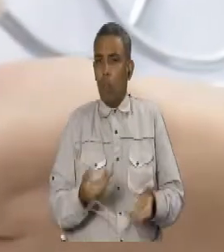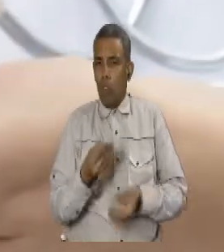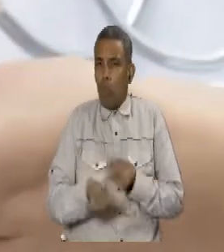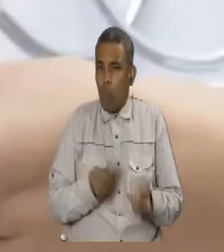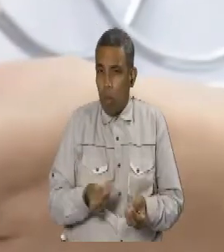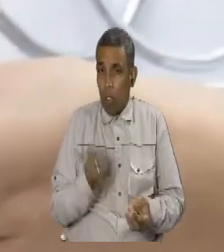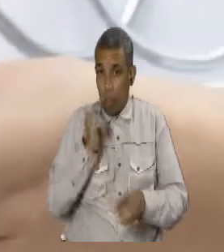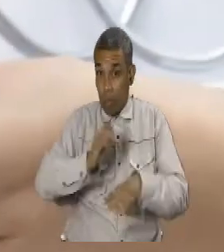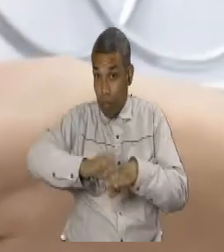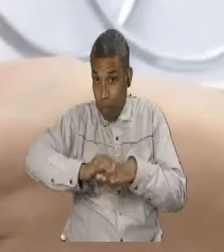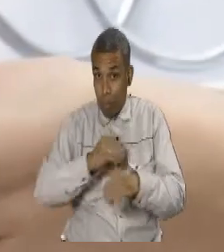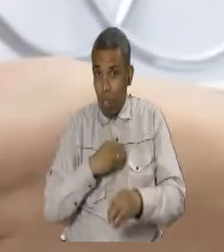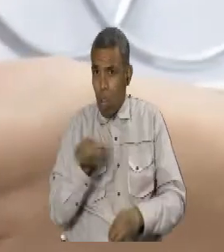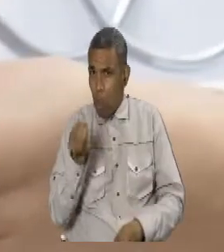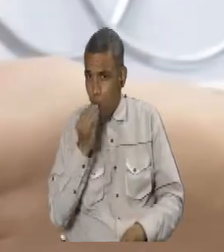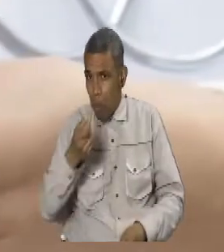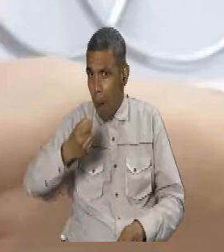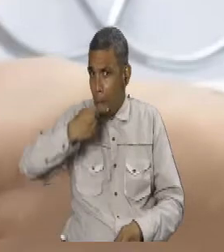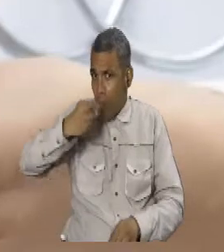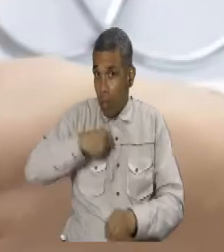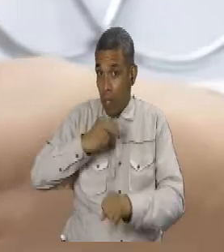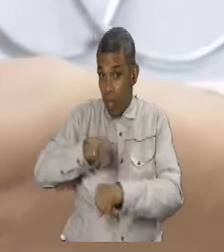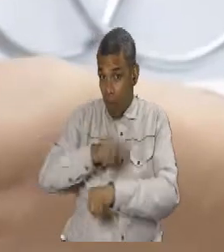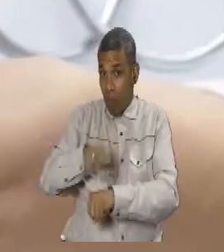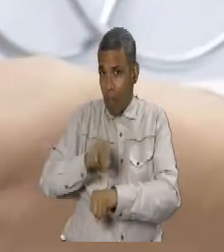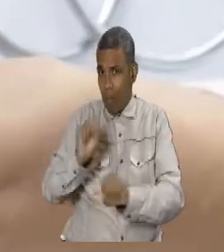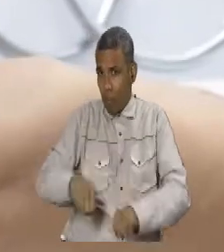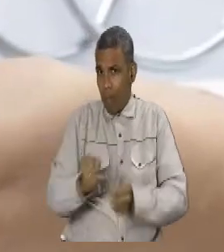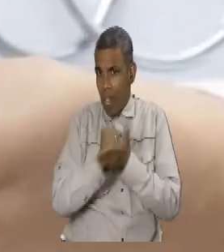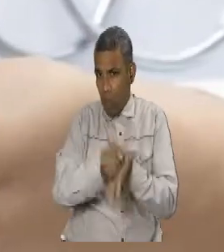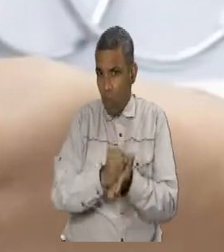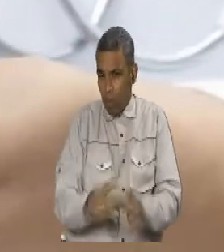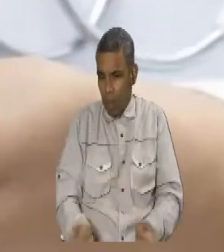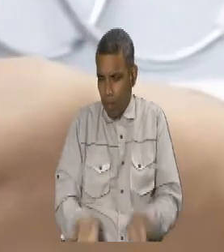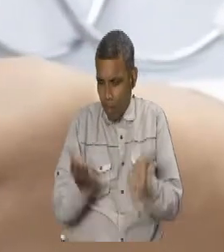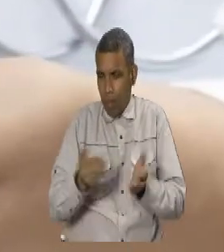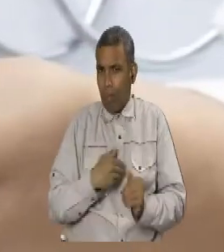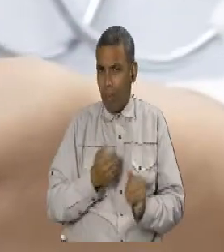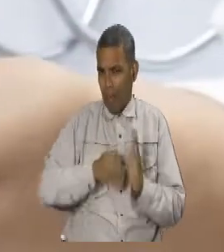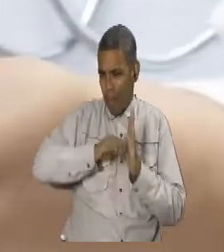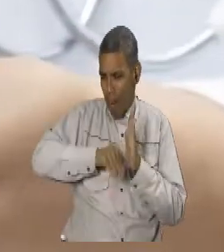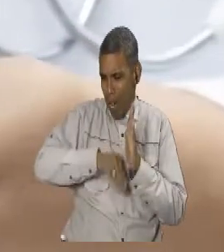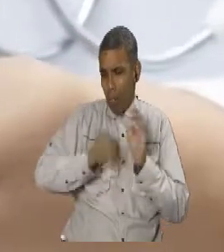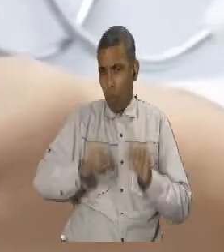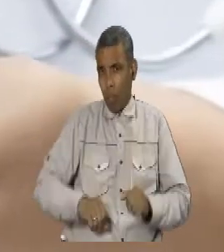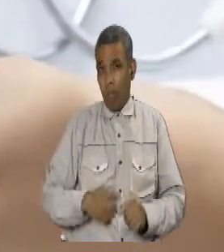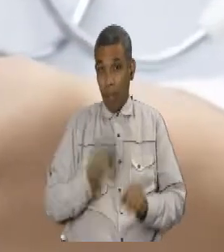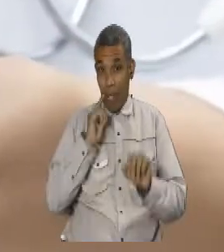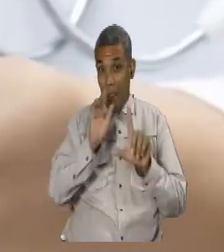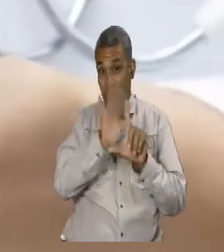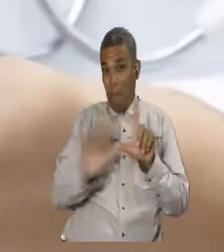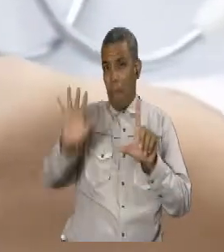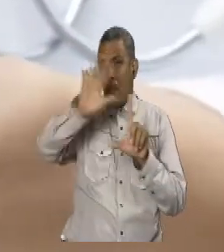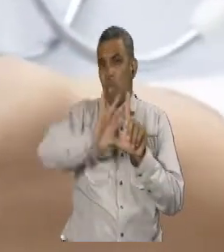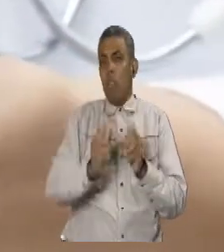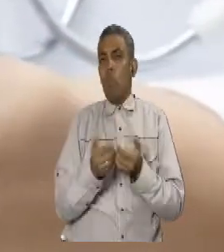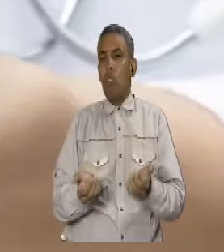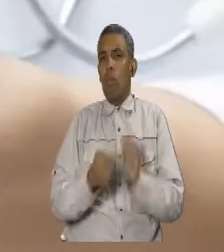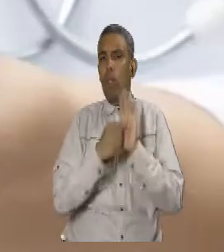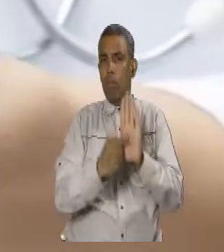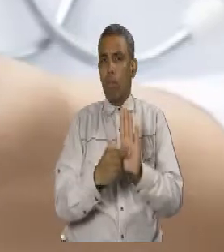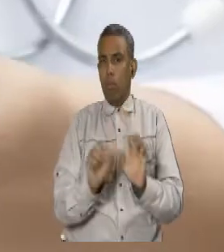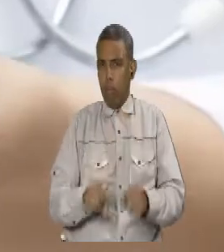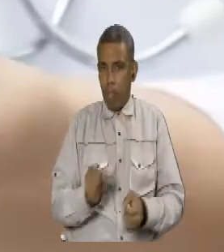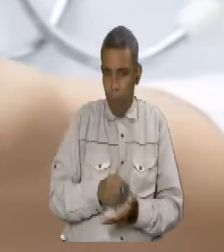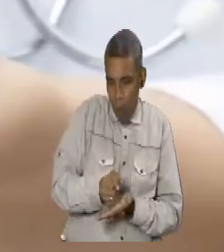para mejorar tanto tu salud como tu aspecto, de forma práctica y económica. En el video de hoy te enseñaremos a preparar varios